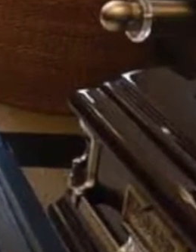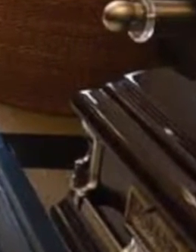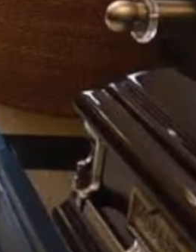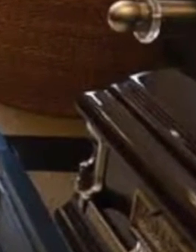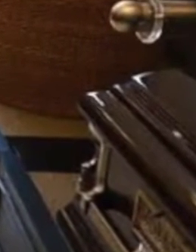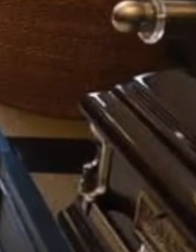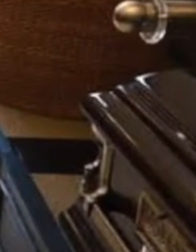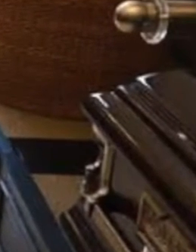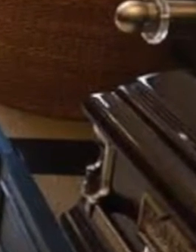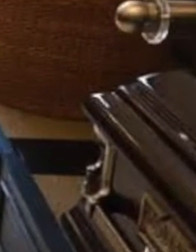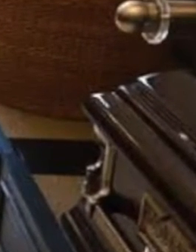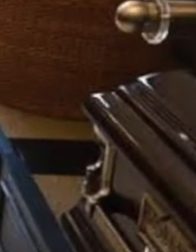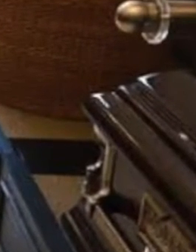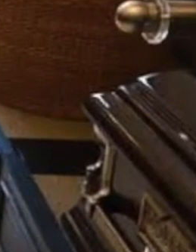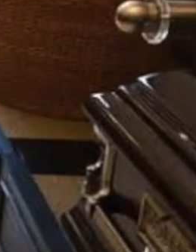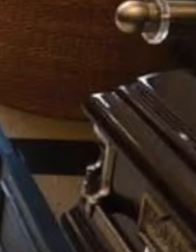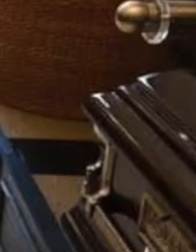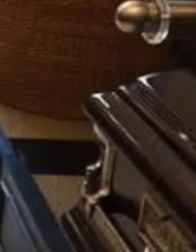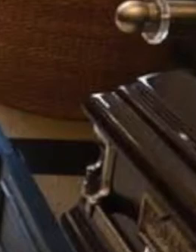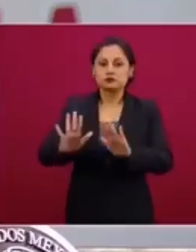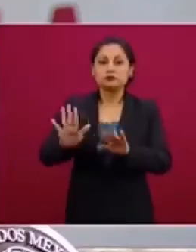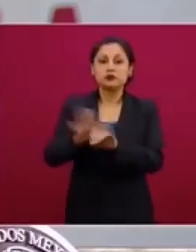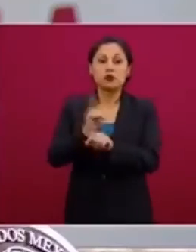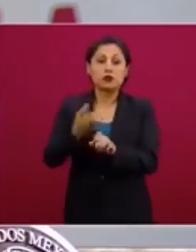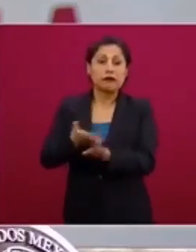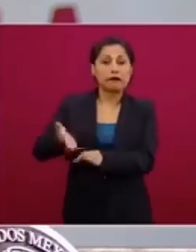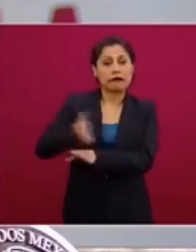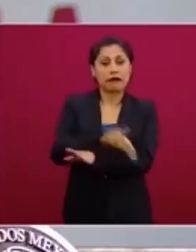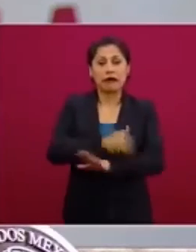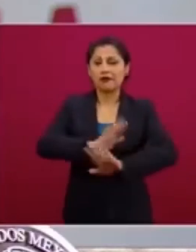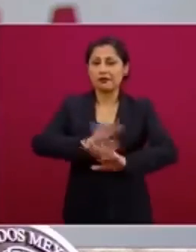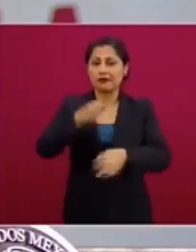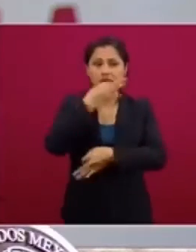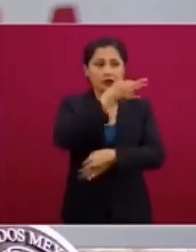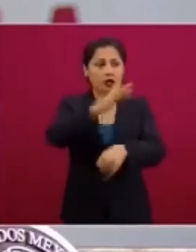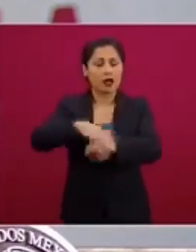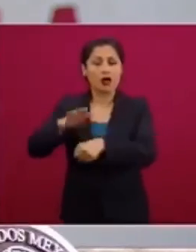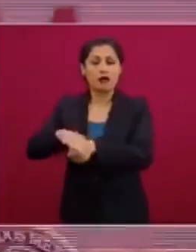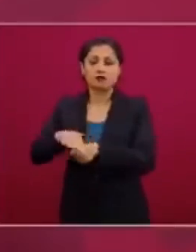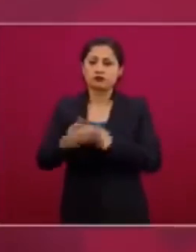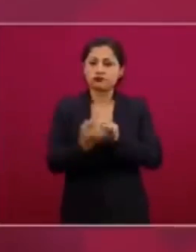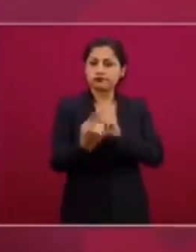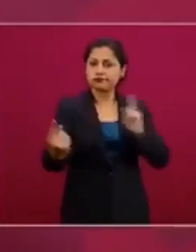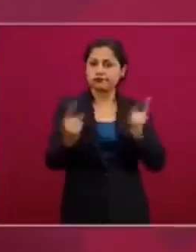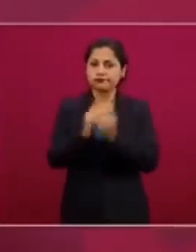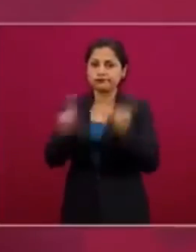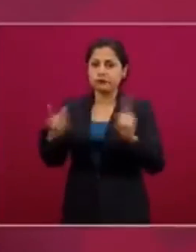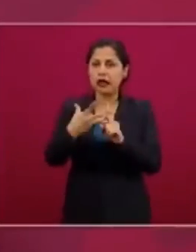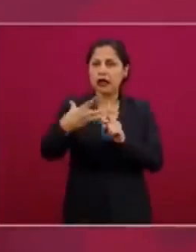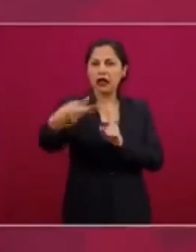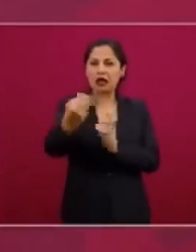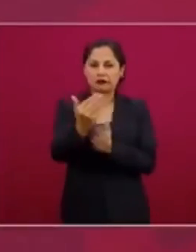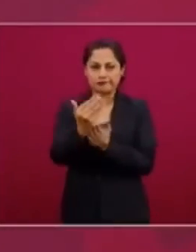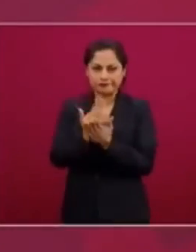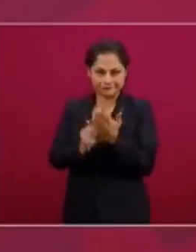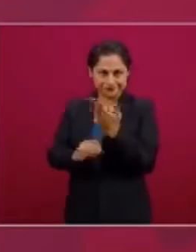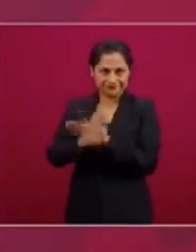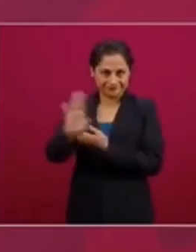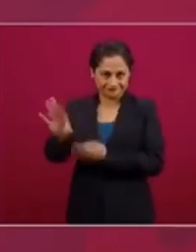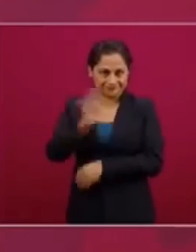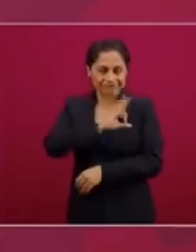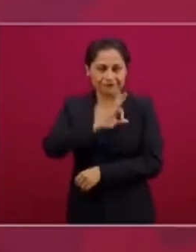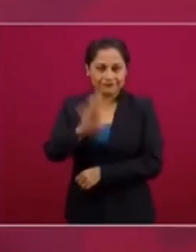amigo, estamos en una situación vulnerable emocionalmente. Y la parte espiritual, yo creo que la parte espiritual, como tú bien la